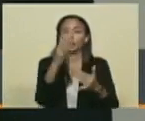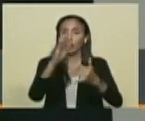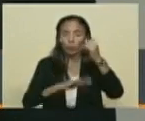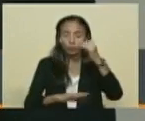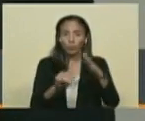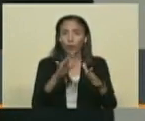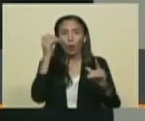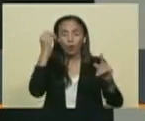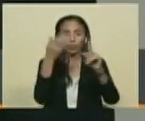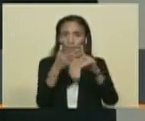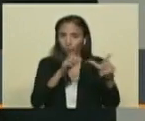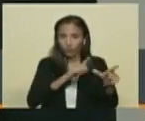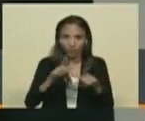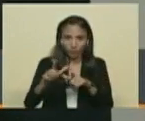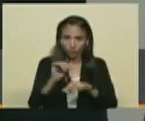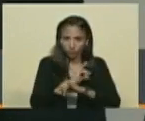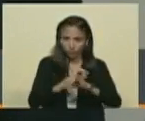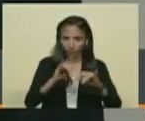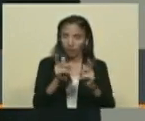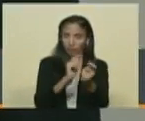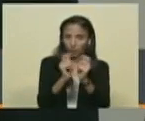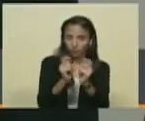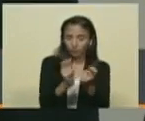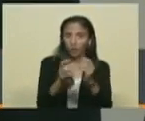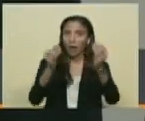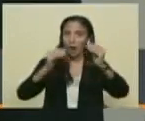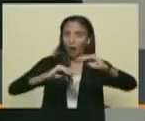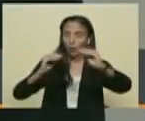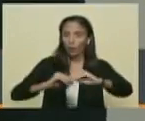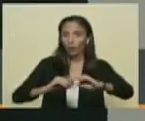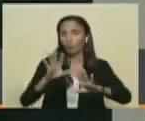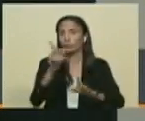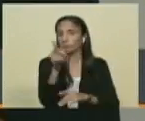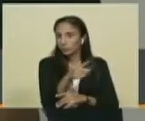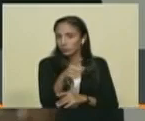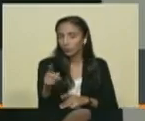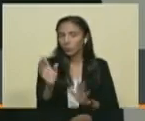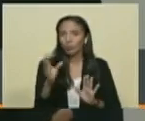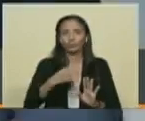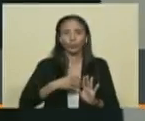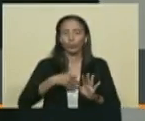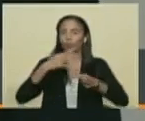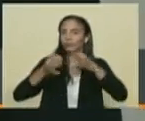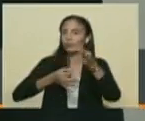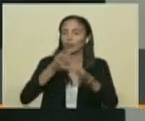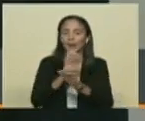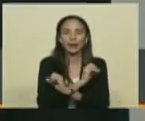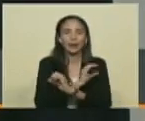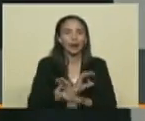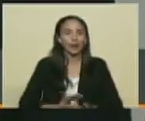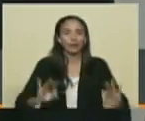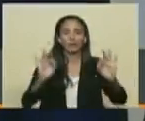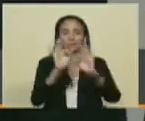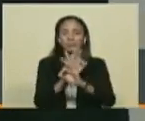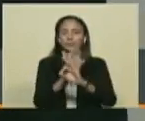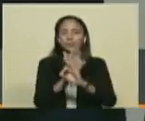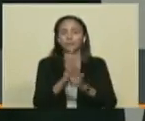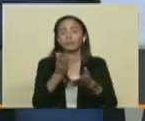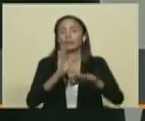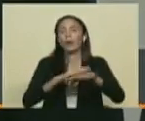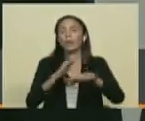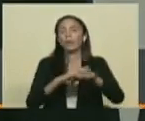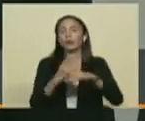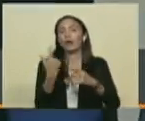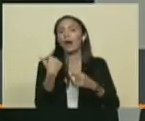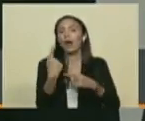conjunto total de los temas y se llegue a acuerdo o desacuerdo sobre todos, no podemos anunciar ninguno. Porque de un